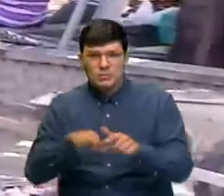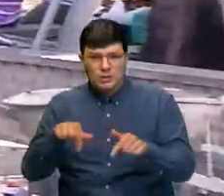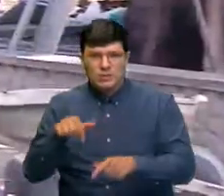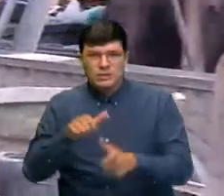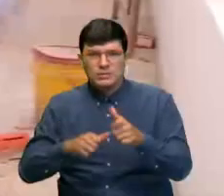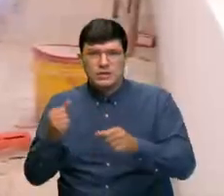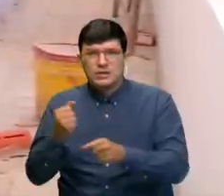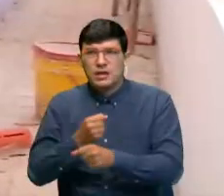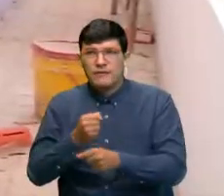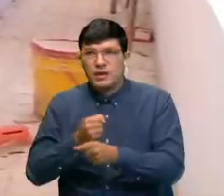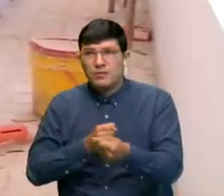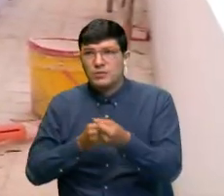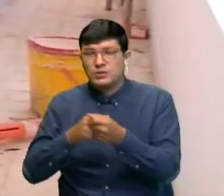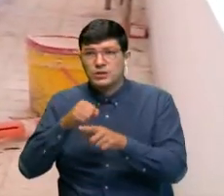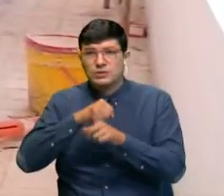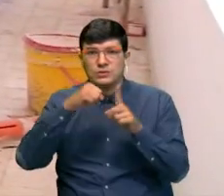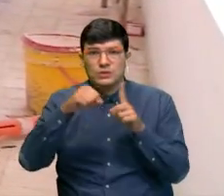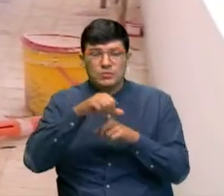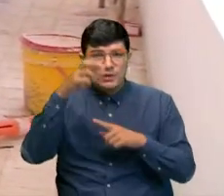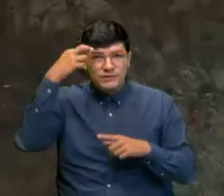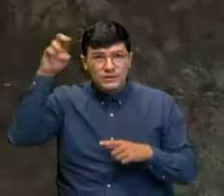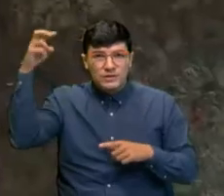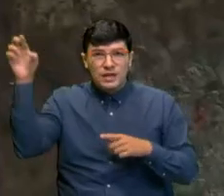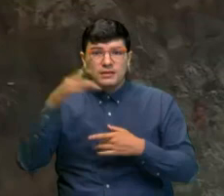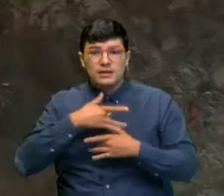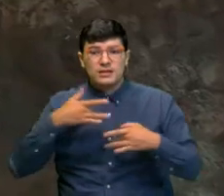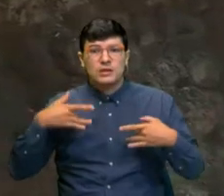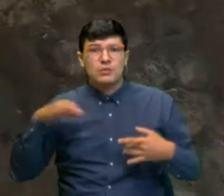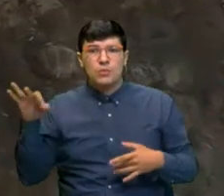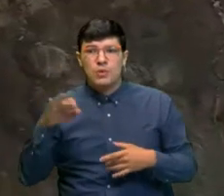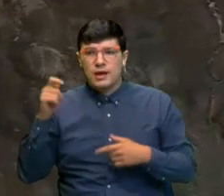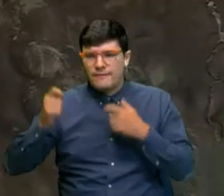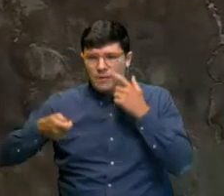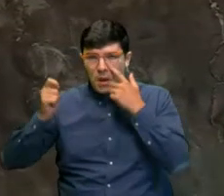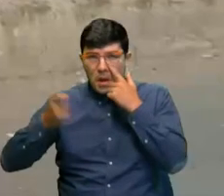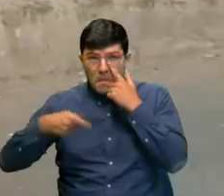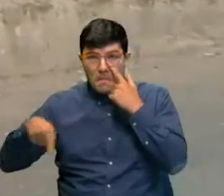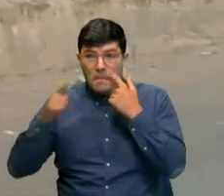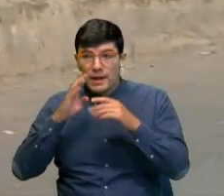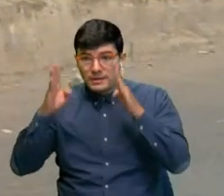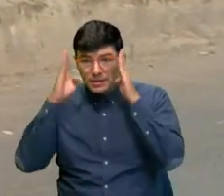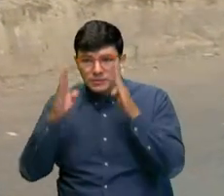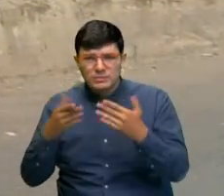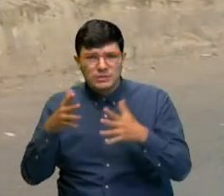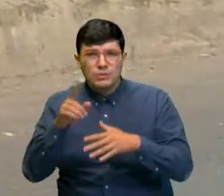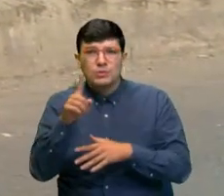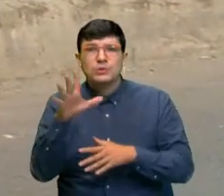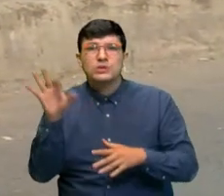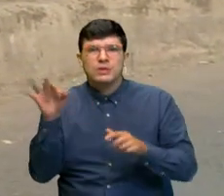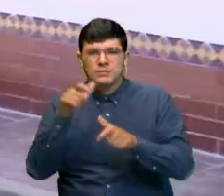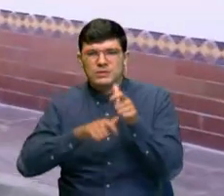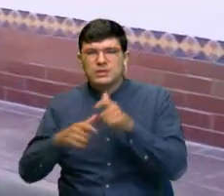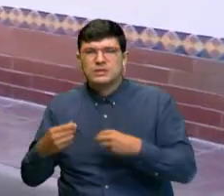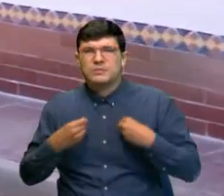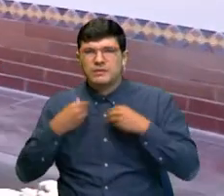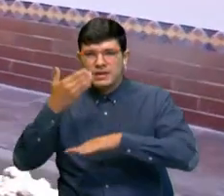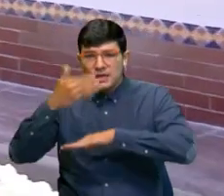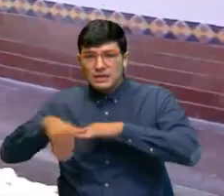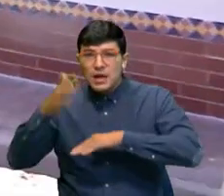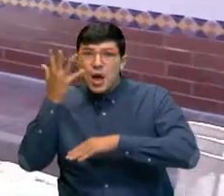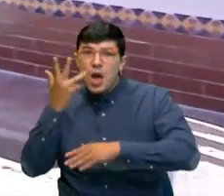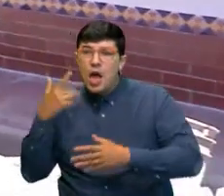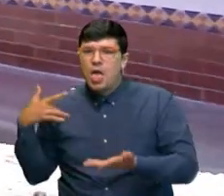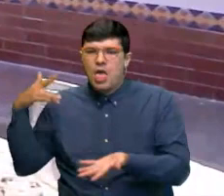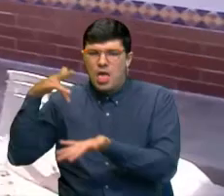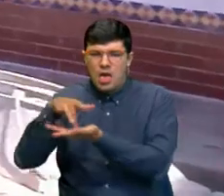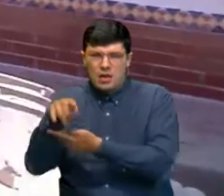sociales profesionales de la salud y abogados estarán prestos a atender a los cerca de 150 habitantes de calle que llegarán ario a